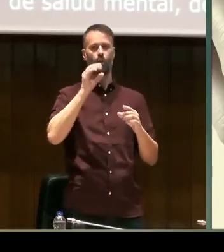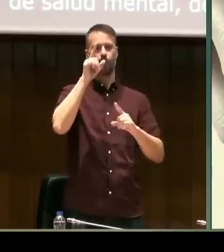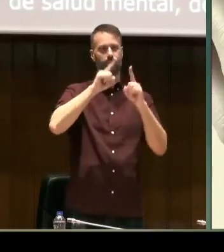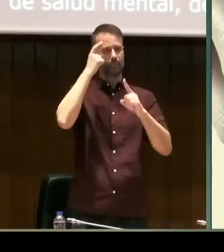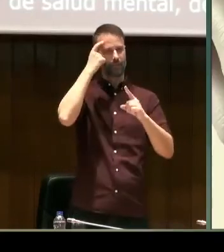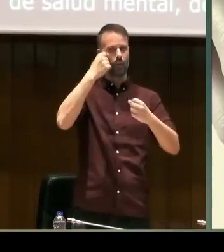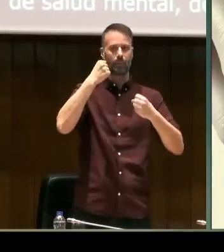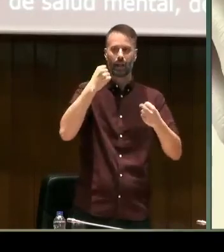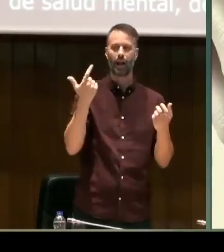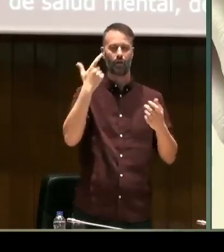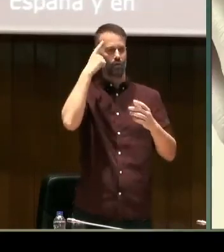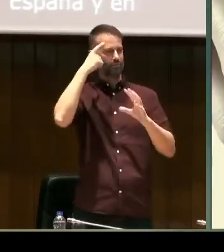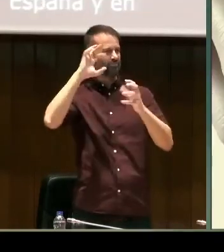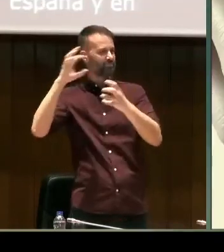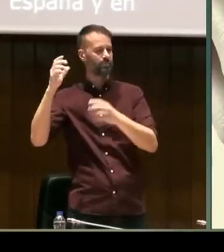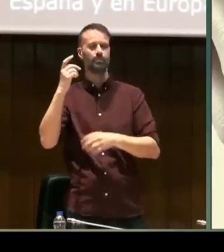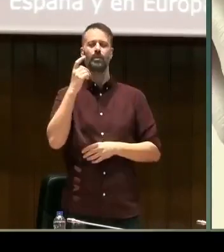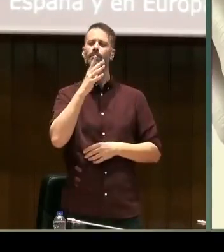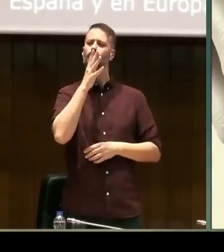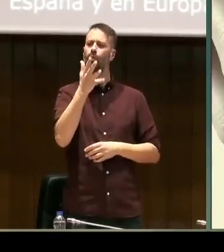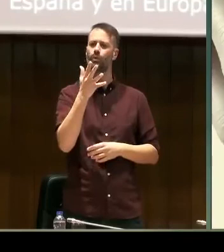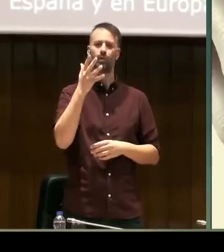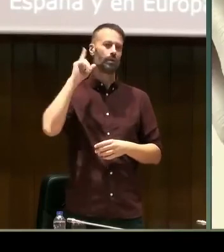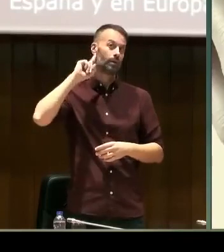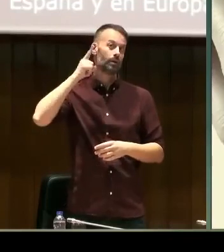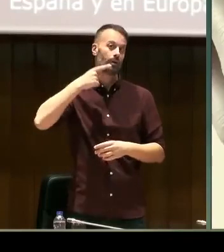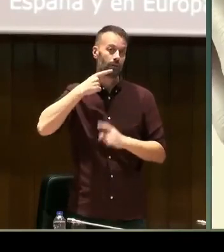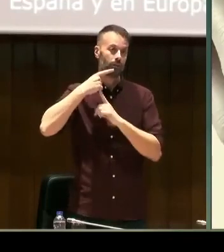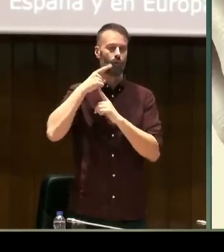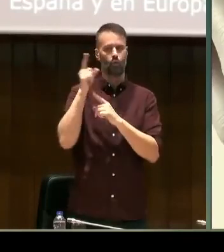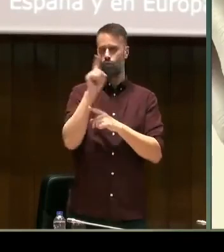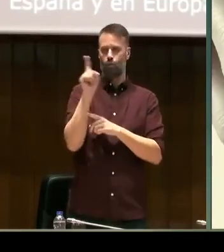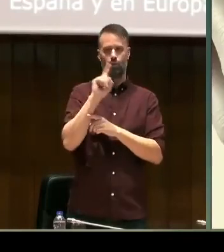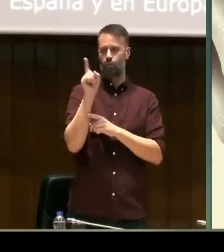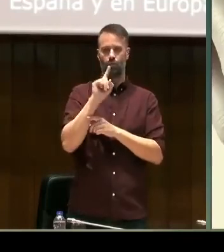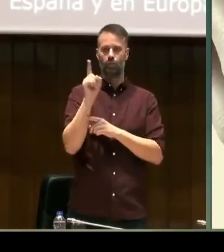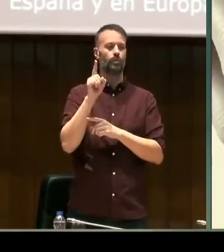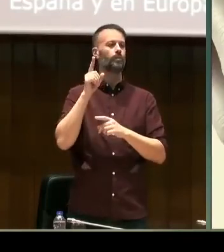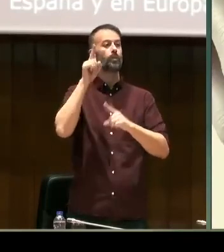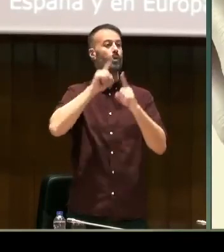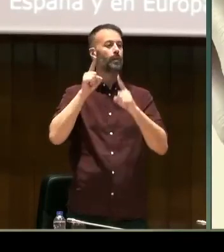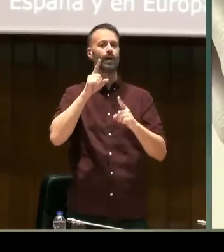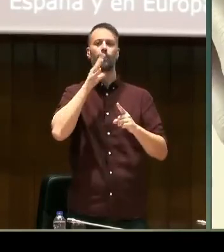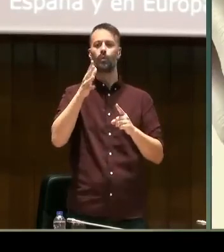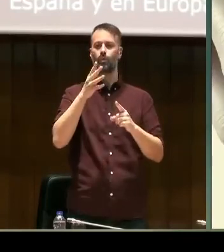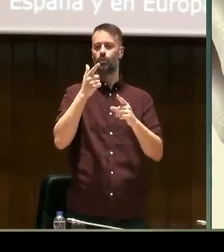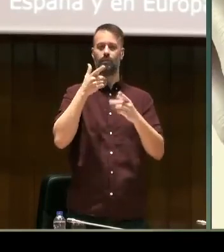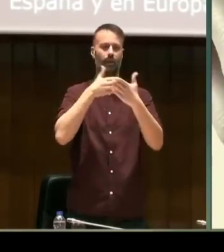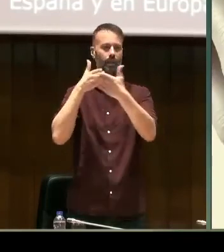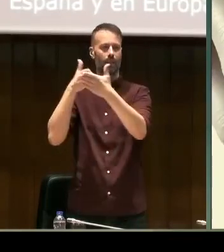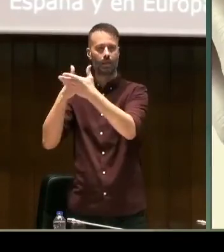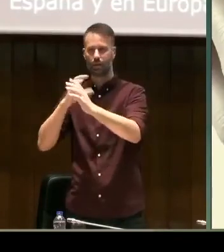¿A qué se debe estos problemas de salud mental, de autoestima, de trastornos mentales? No se debe, ni mucho menos, a la